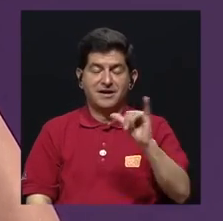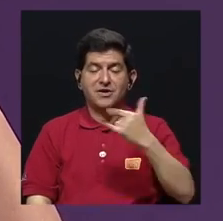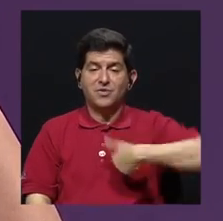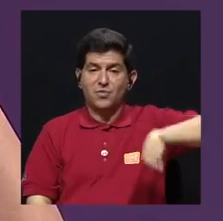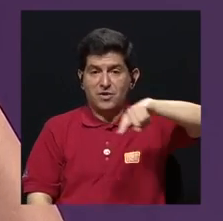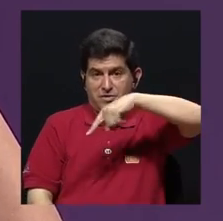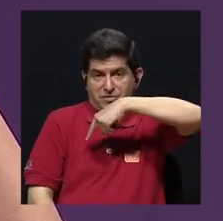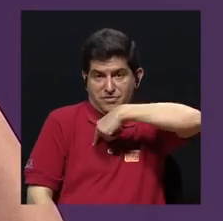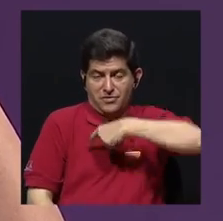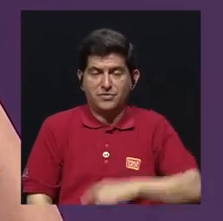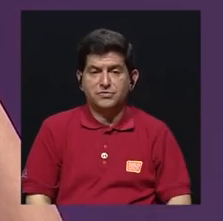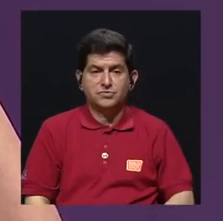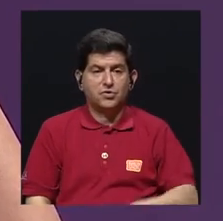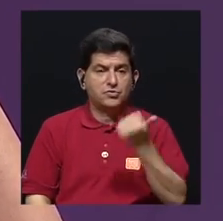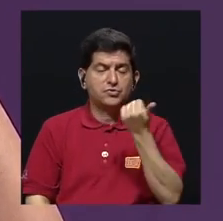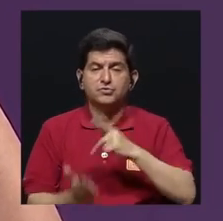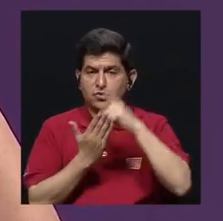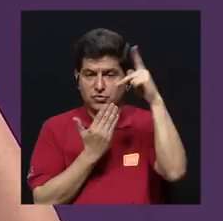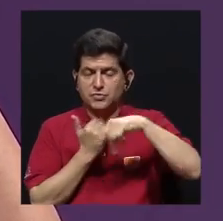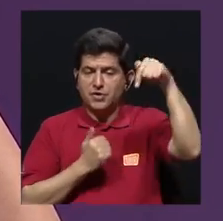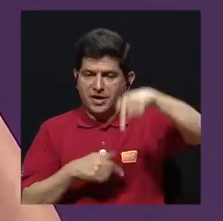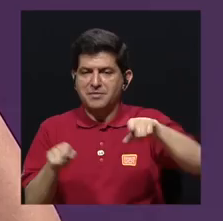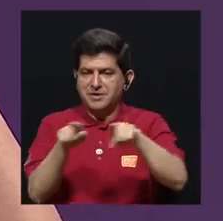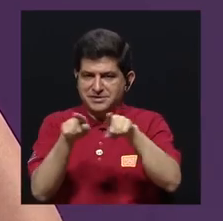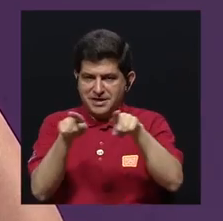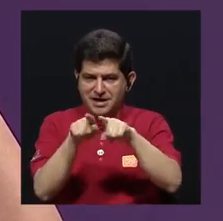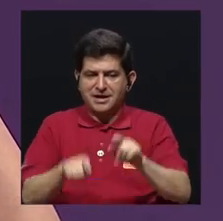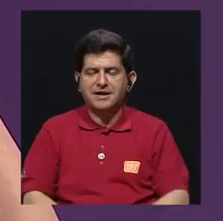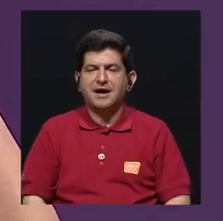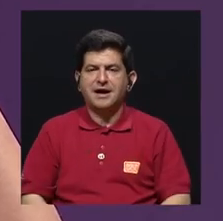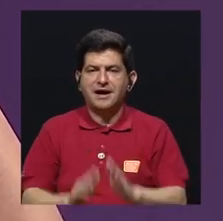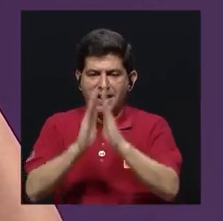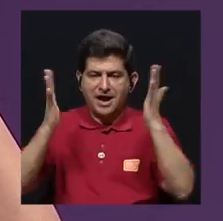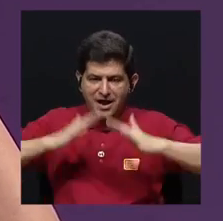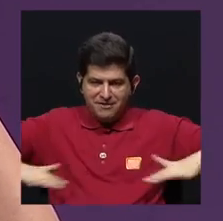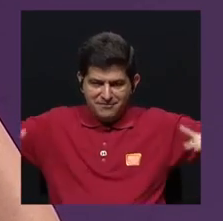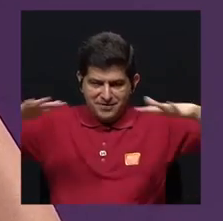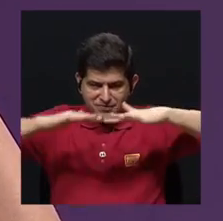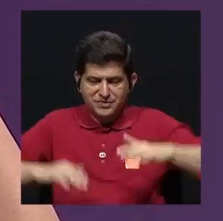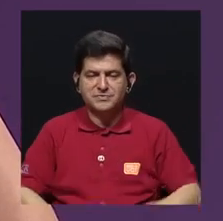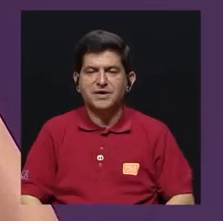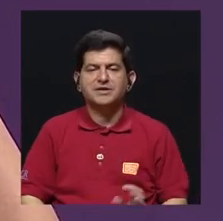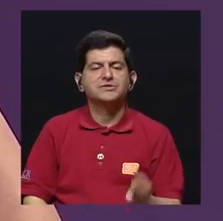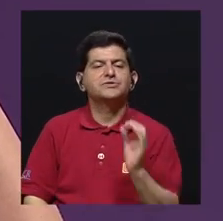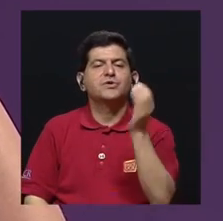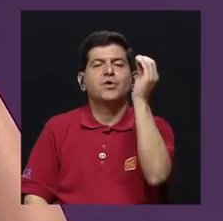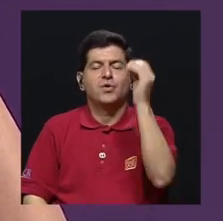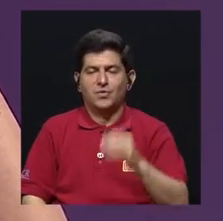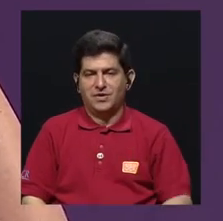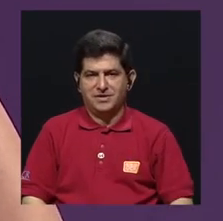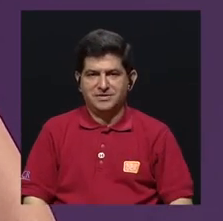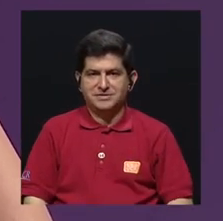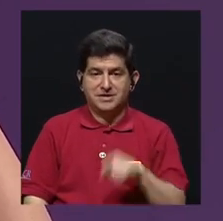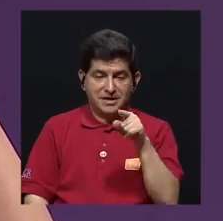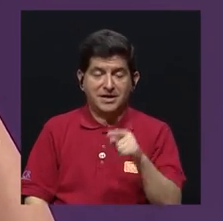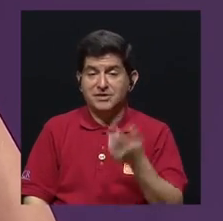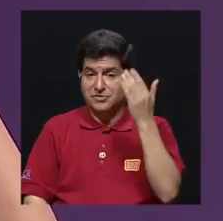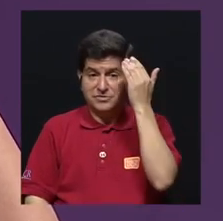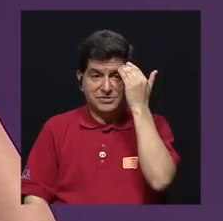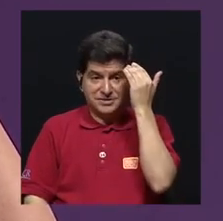realizando otras ediciones acá, ¿verdad?, abriendo espacios para las y los jóvenes, que nos hemos